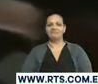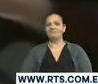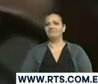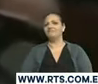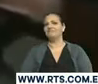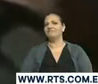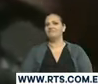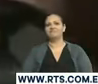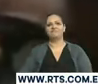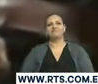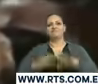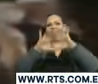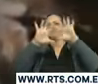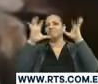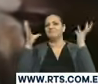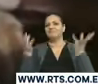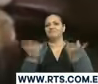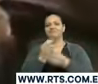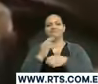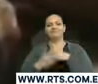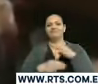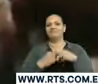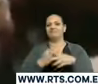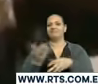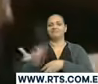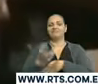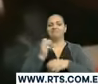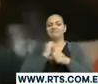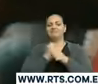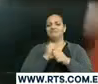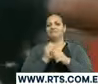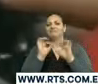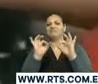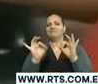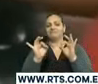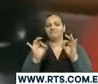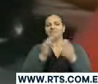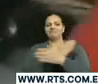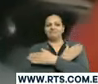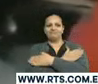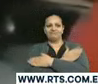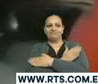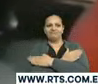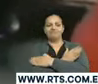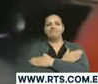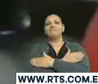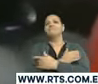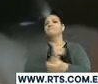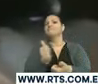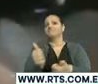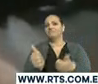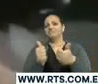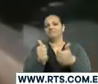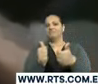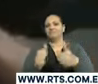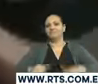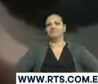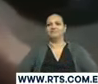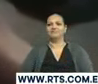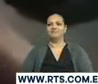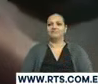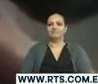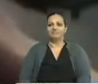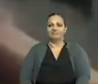igual, es el trabajo lo que estamos felicitando y estamos, obviamente, dándole su espacio. Y mientras aquí muchos... en